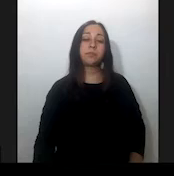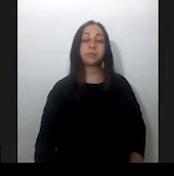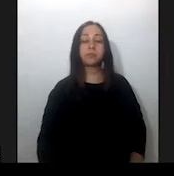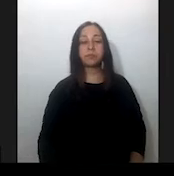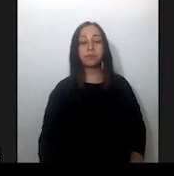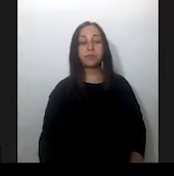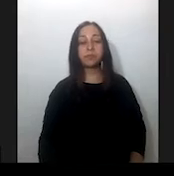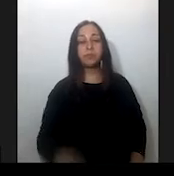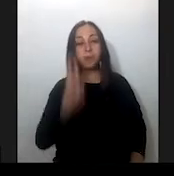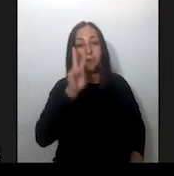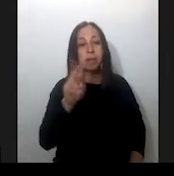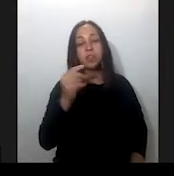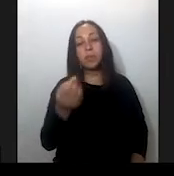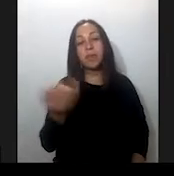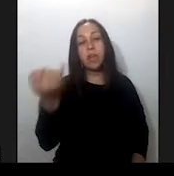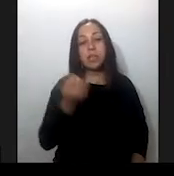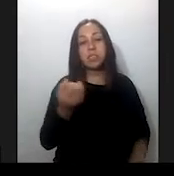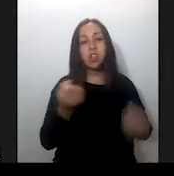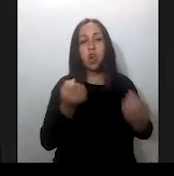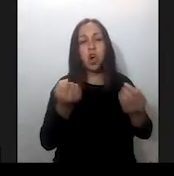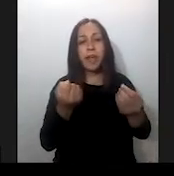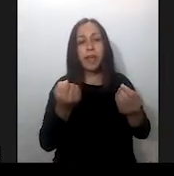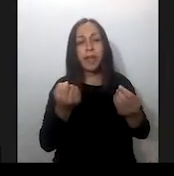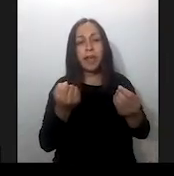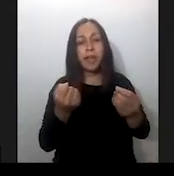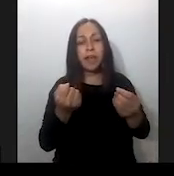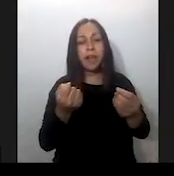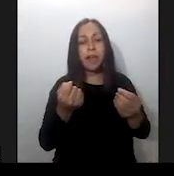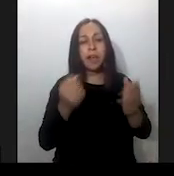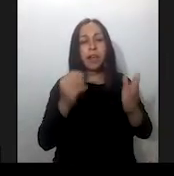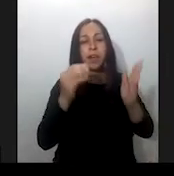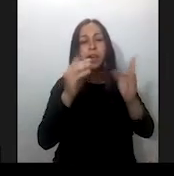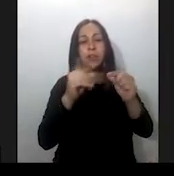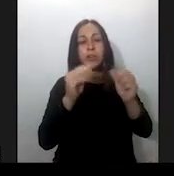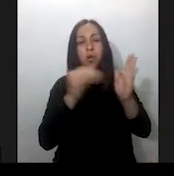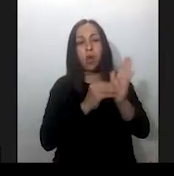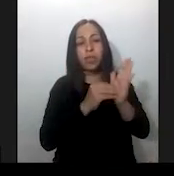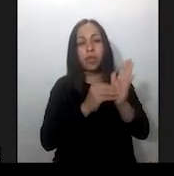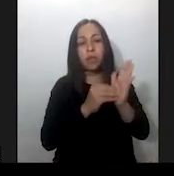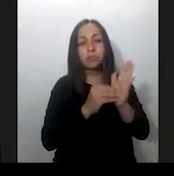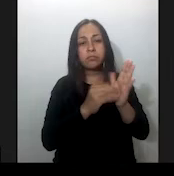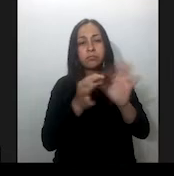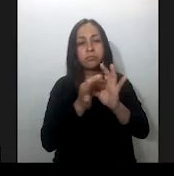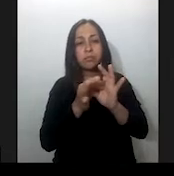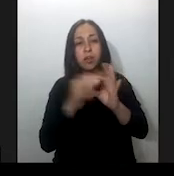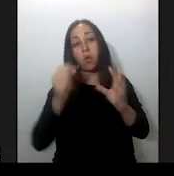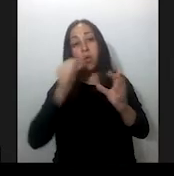que cuando lo habilito me va a decir con qué cuenta querés sincronizarlo. Podría sincronizarlo, por ejemplo, con mi cuenta de OneDrive.